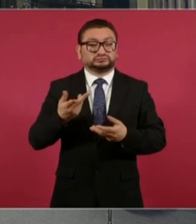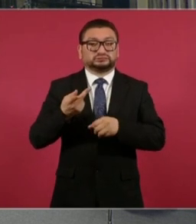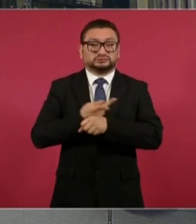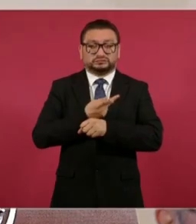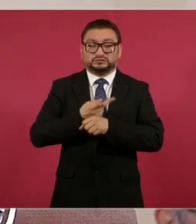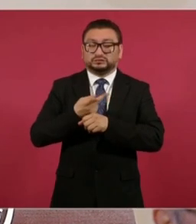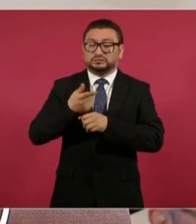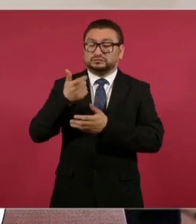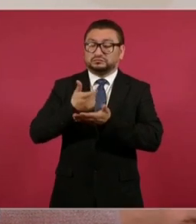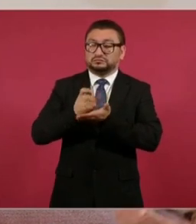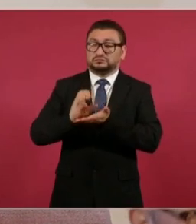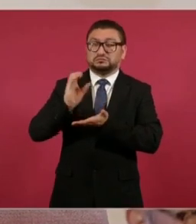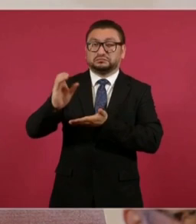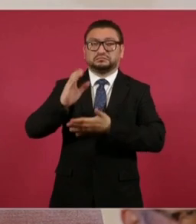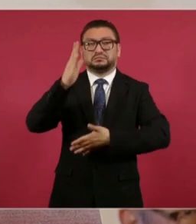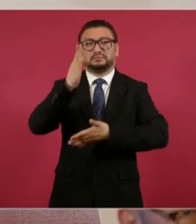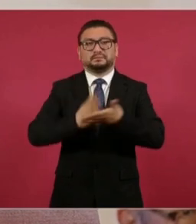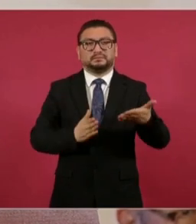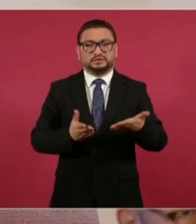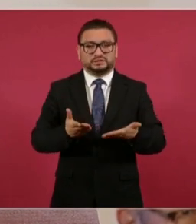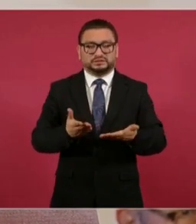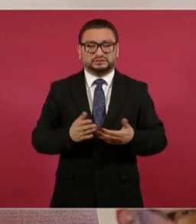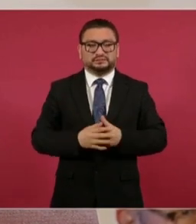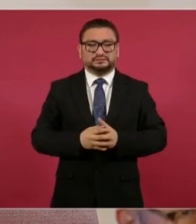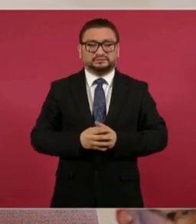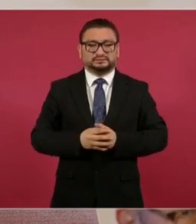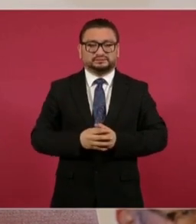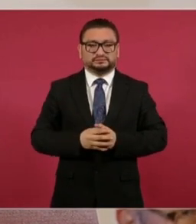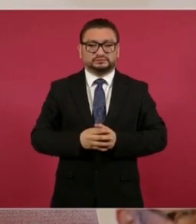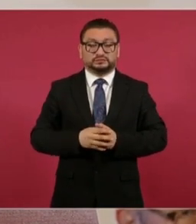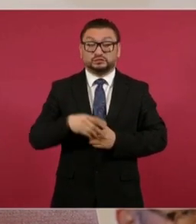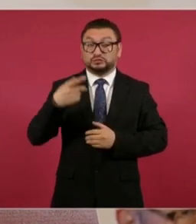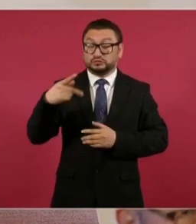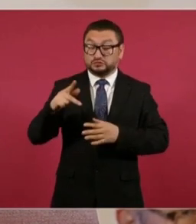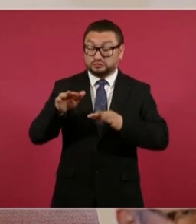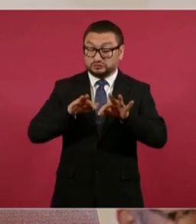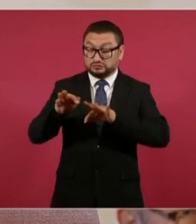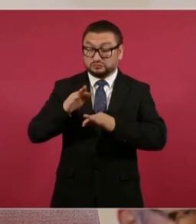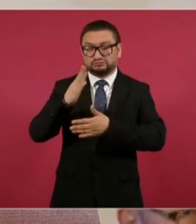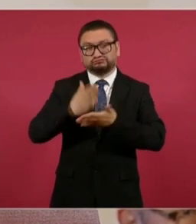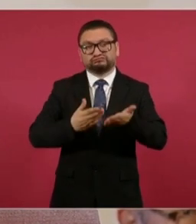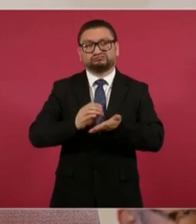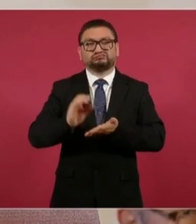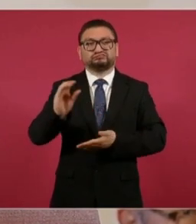van a recibir la mitad de su